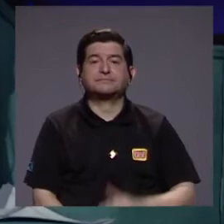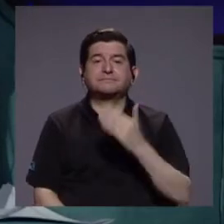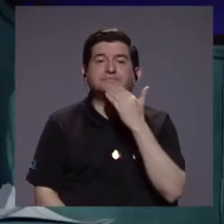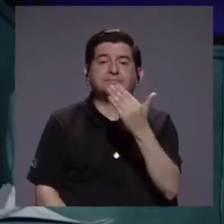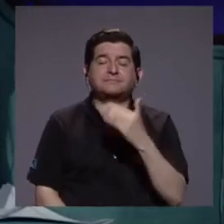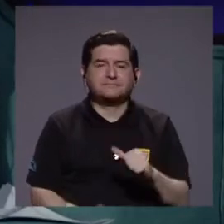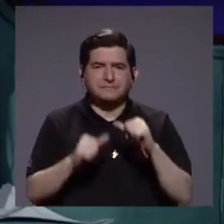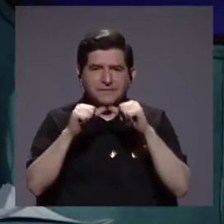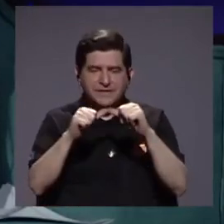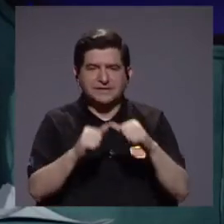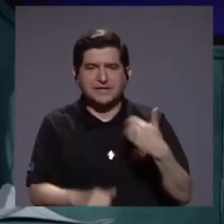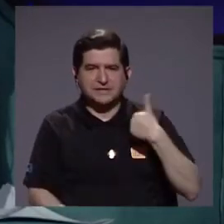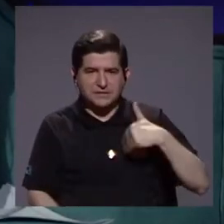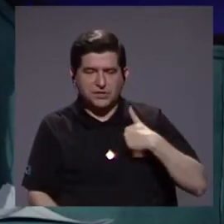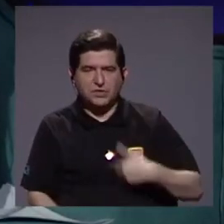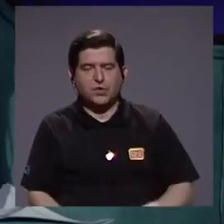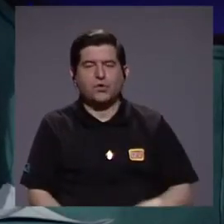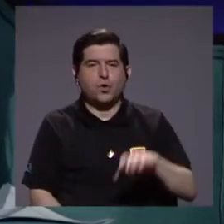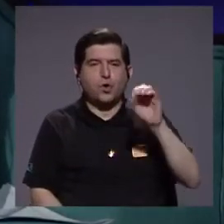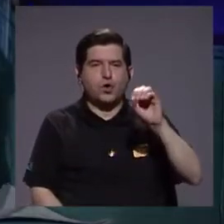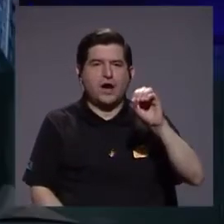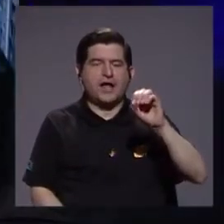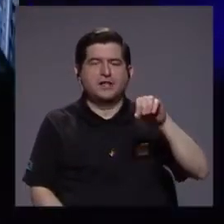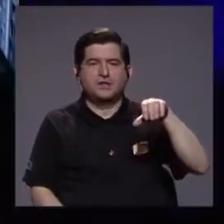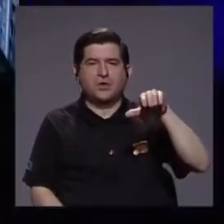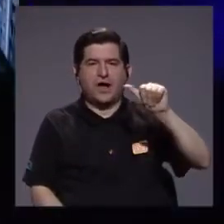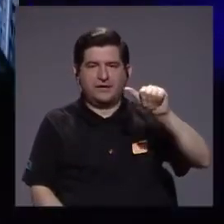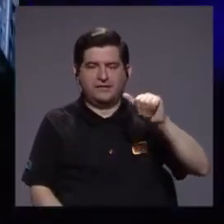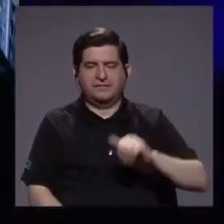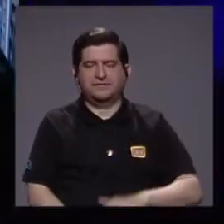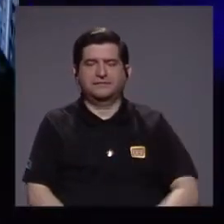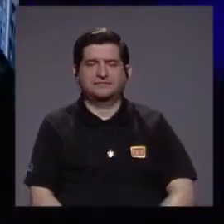Gracias. Continuamos con el señor Orlando Arrieta.